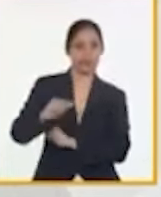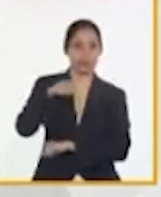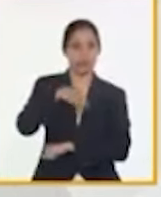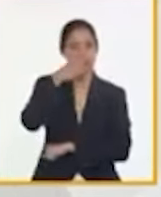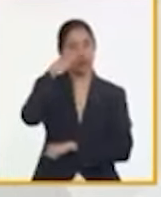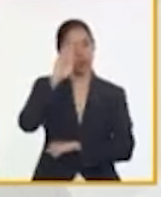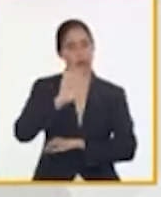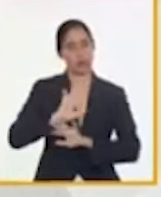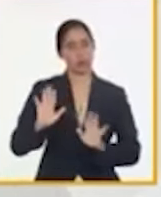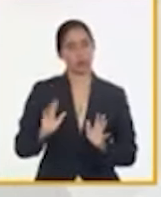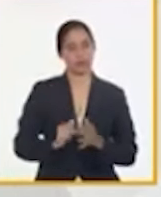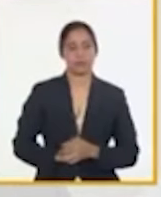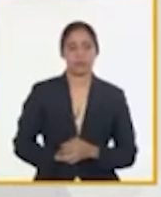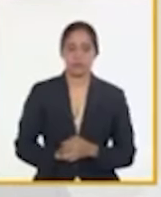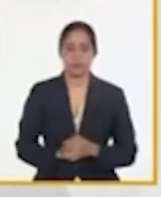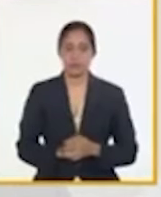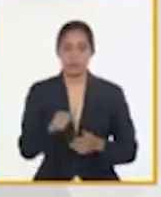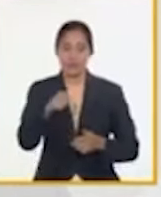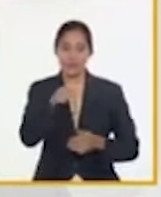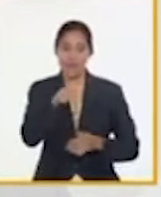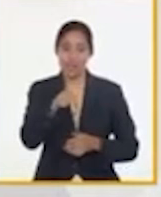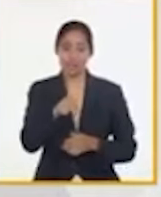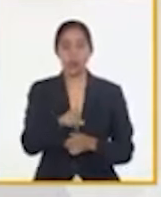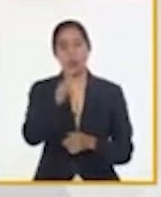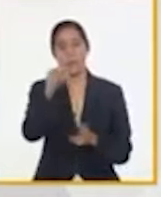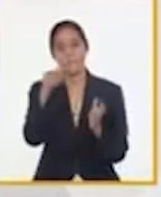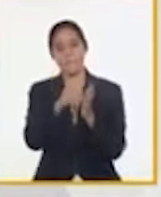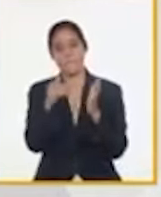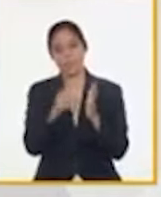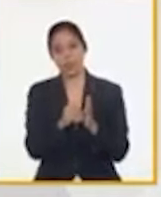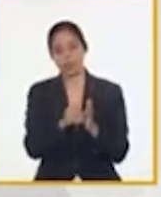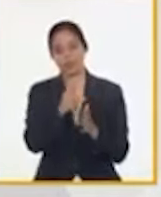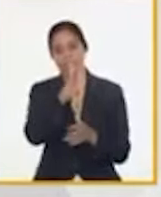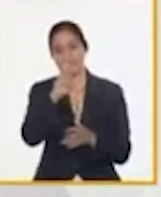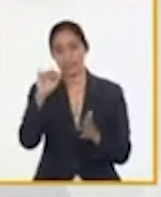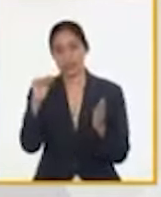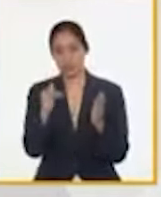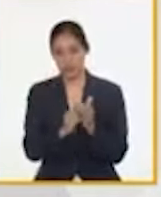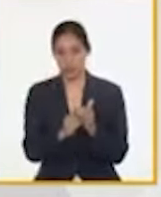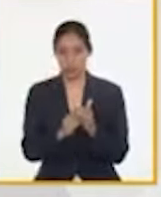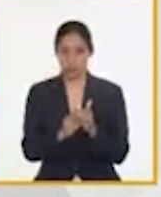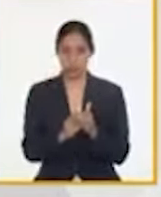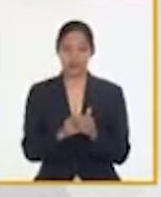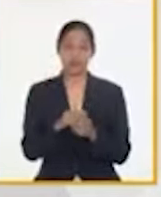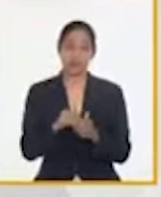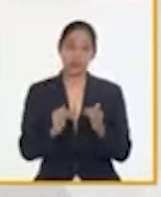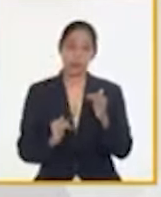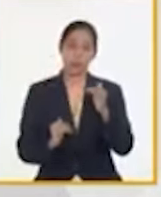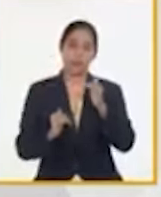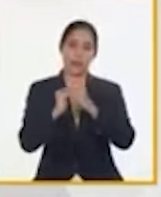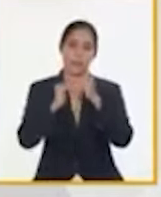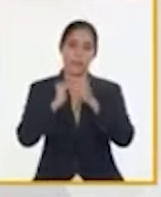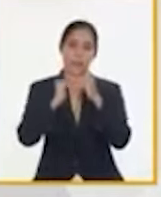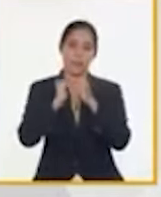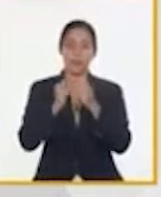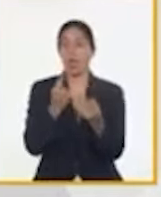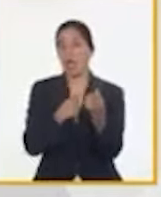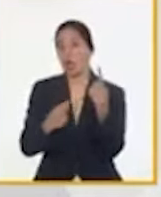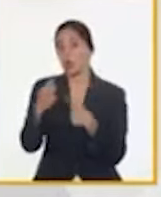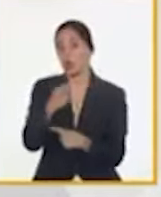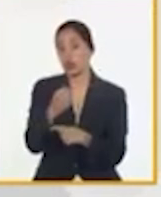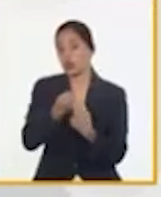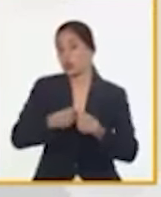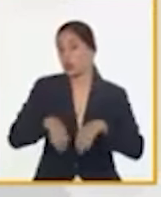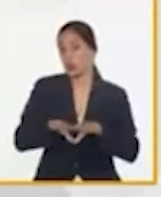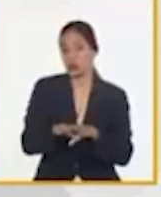Y ya eso acumula el 1.300.000, o sea, realmente fue acumulándose ese tipo de casos,